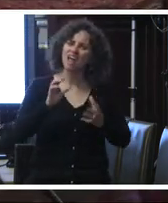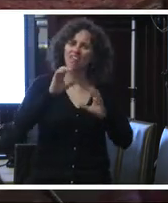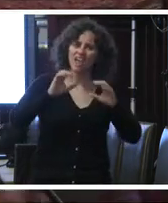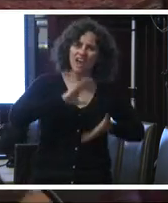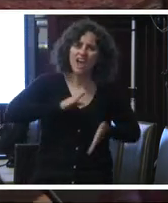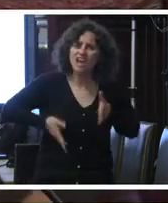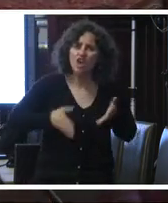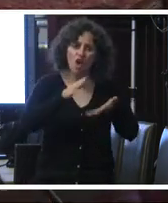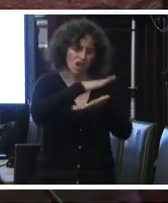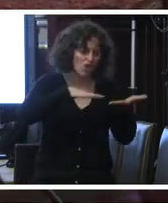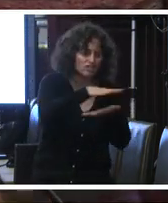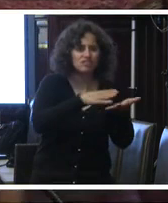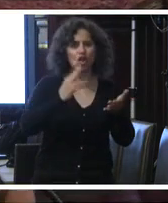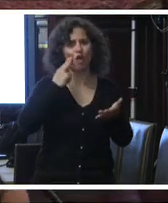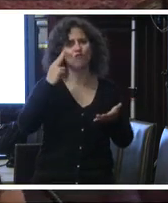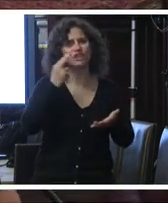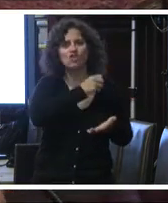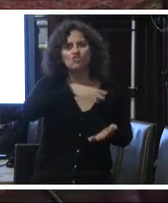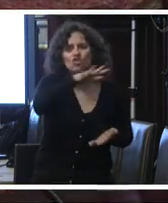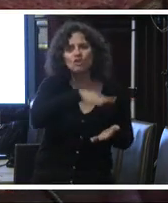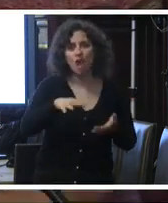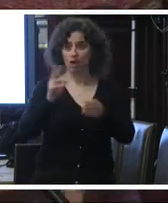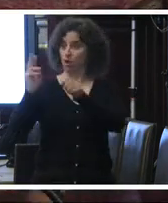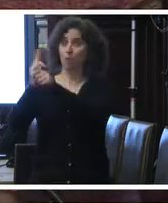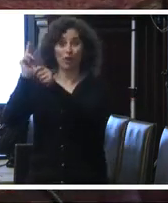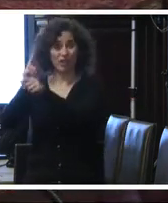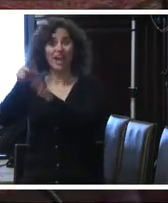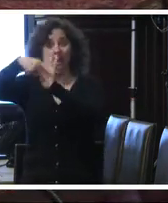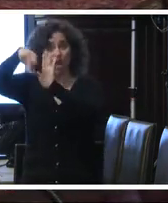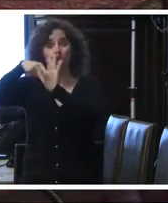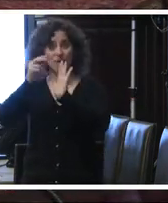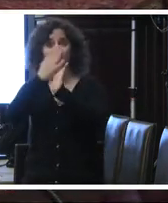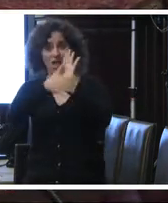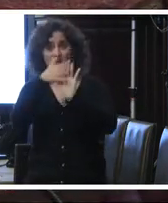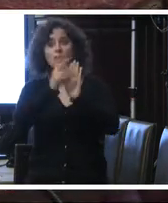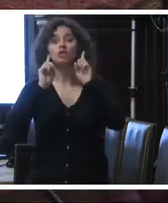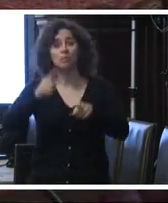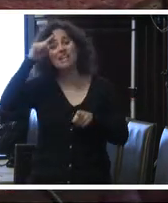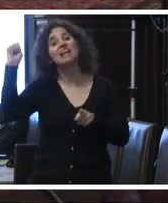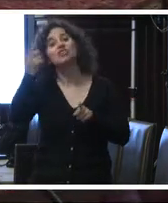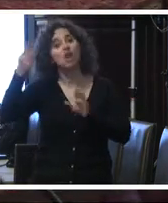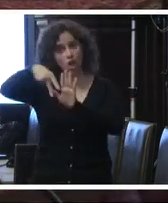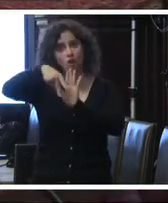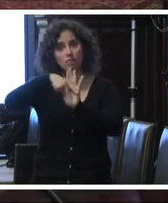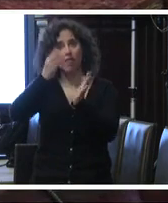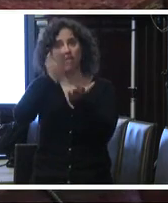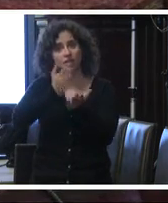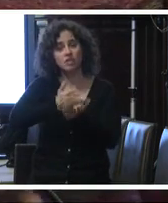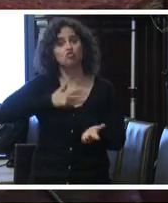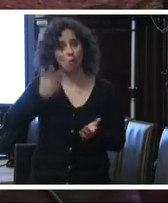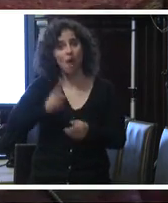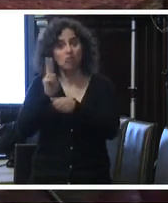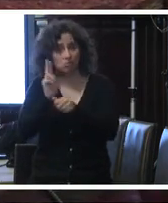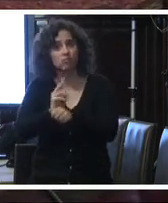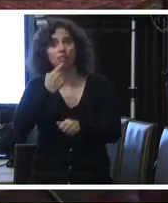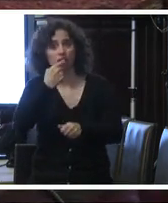social que lo amparan no solo normativa nacional, sino las normas internacionales de derechos humanos de las mujeres